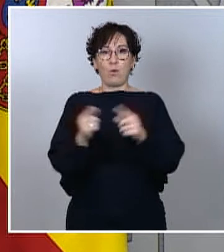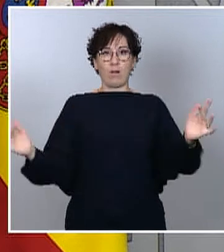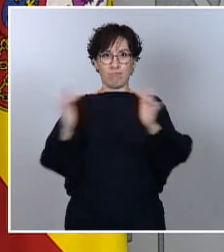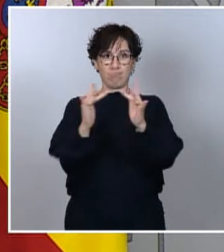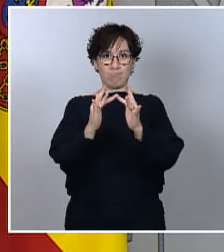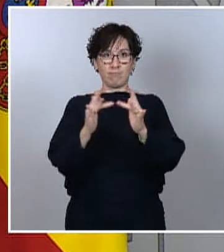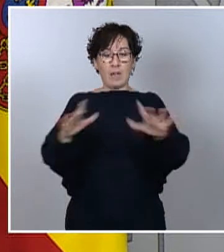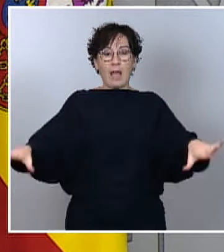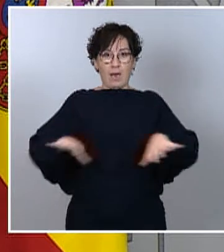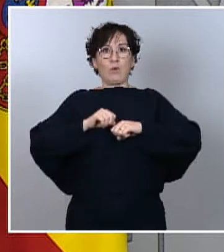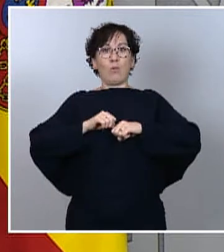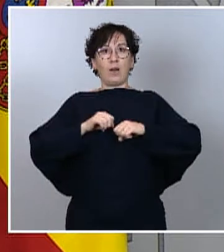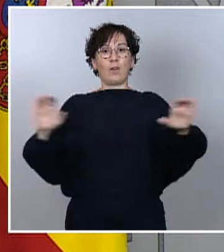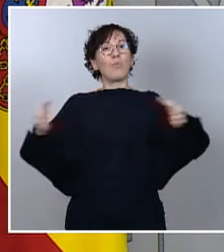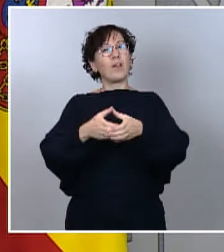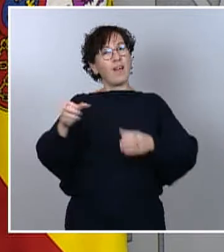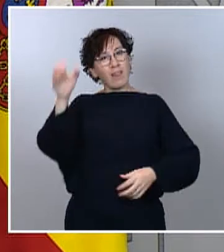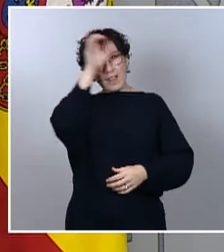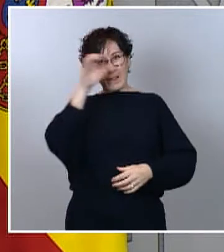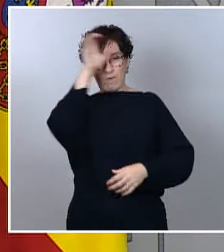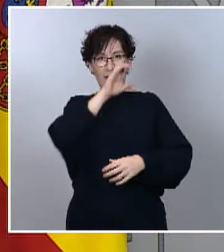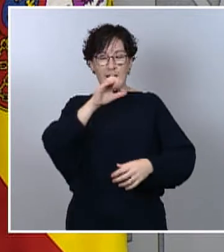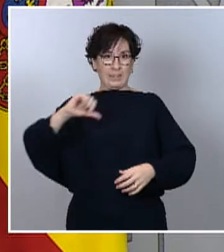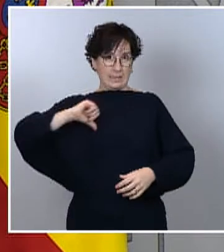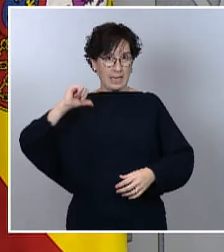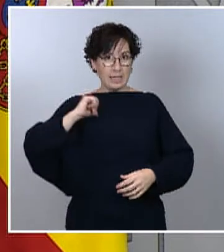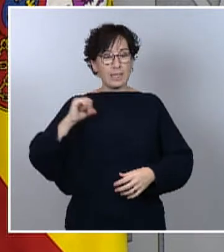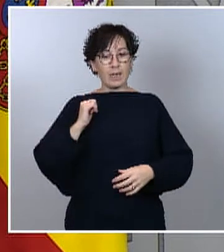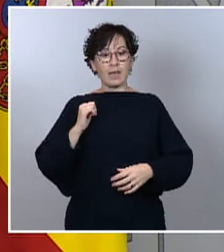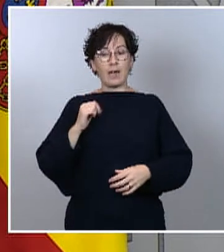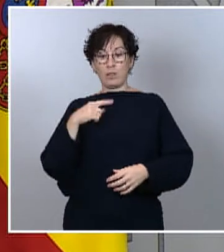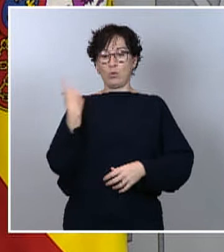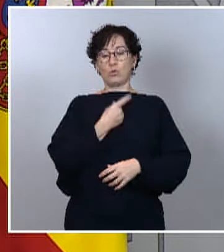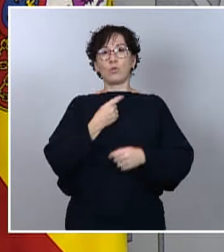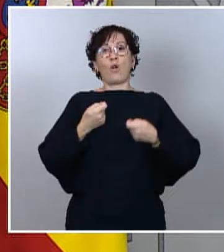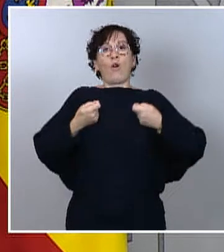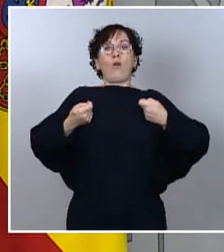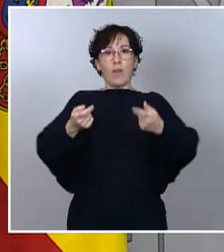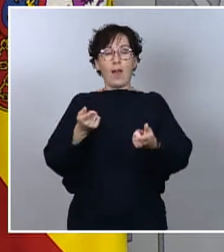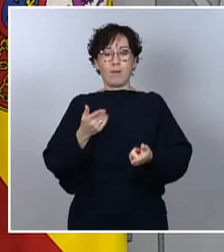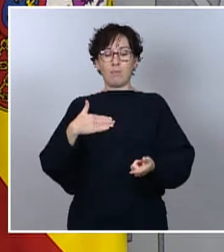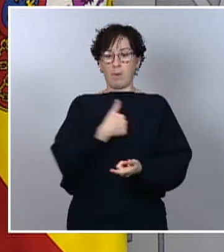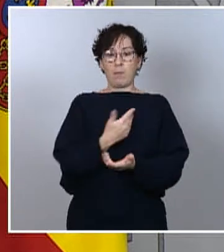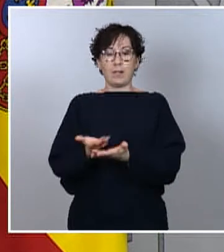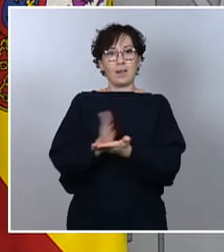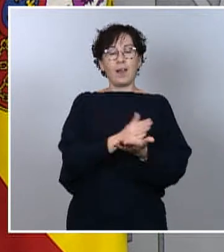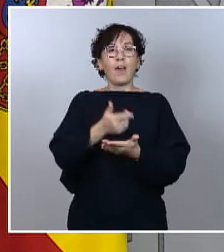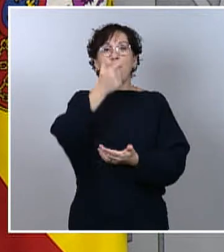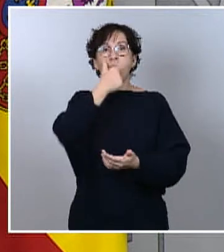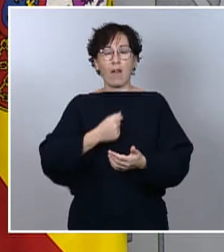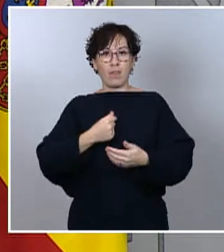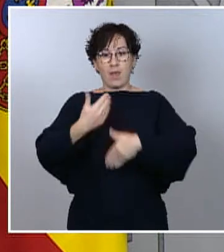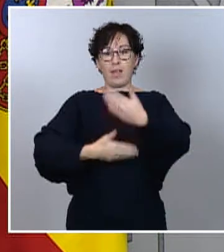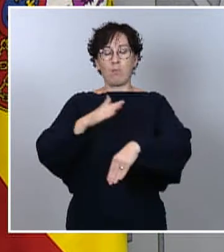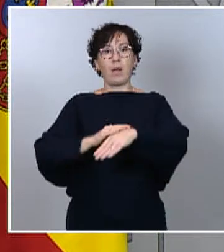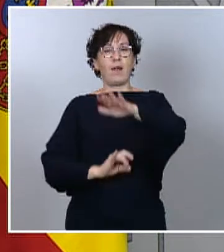científica y sanitaria y actuar como instrumento facilitador para hacer posible grandes proyectos en beneficio de